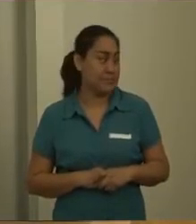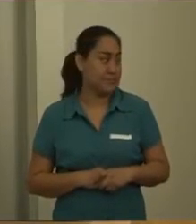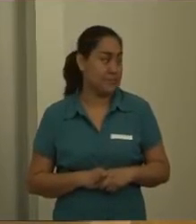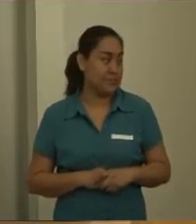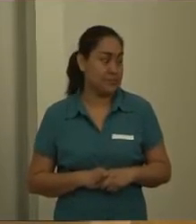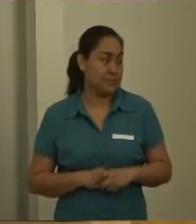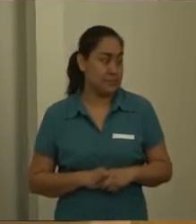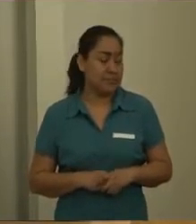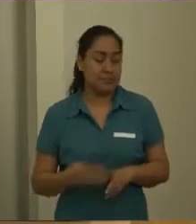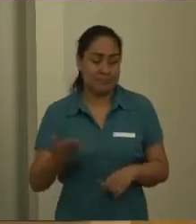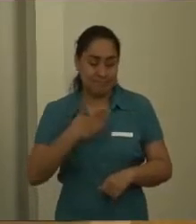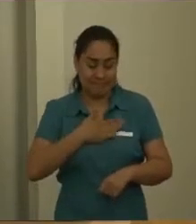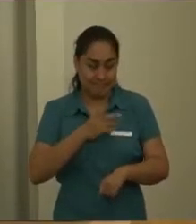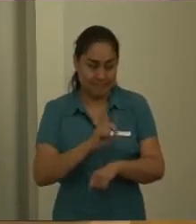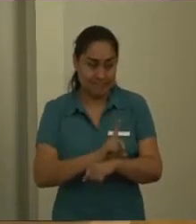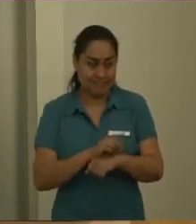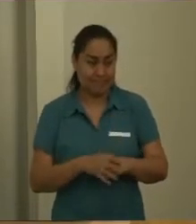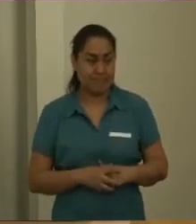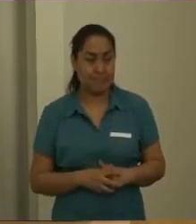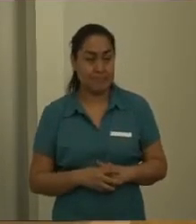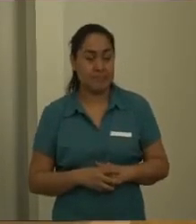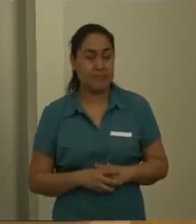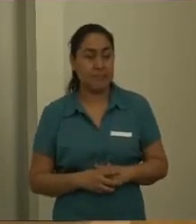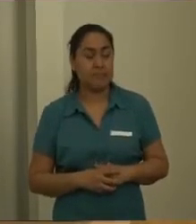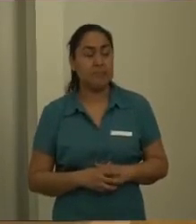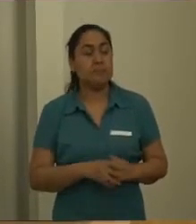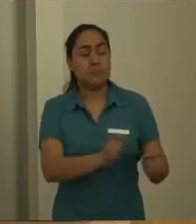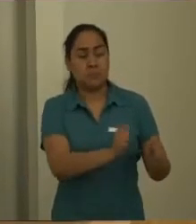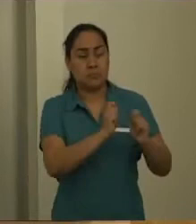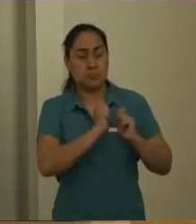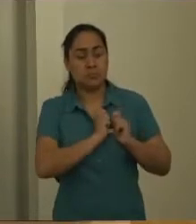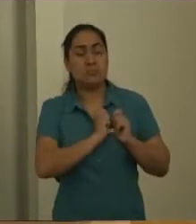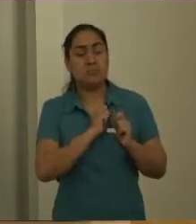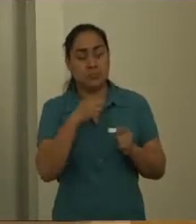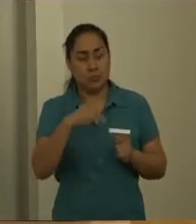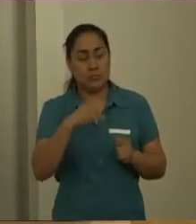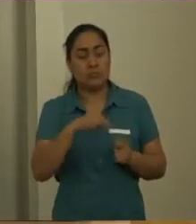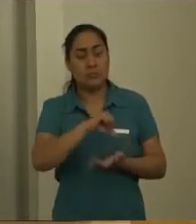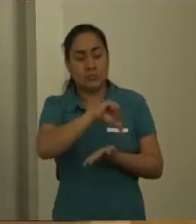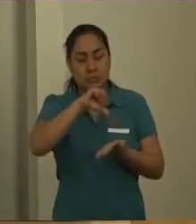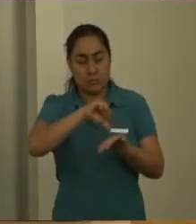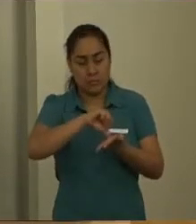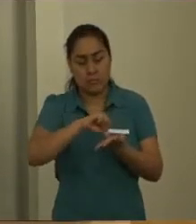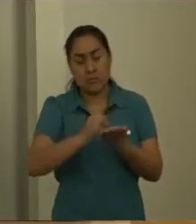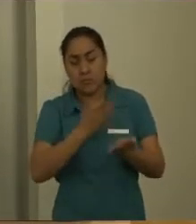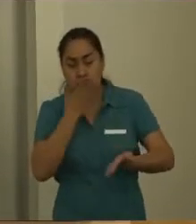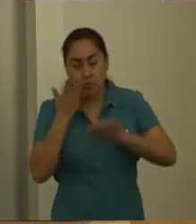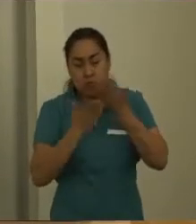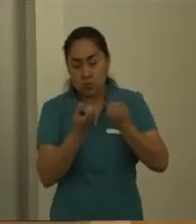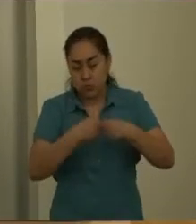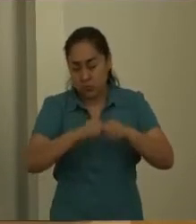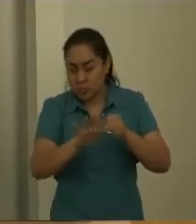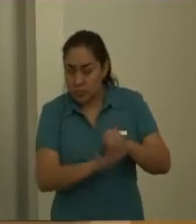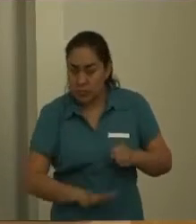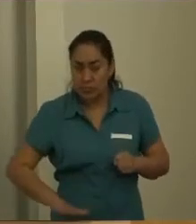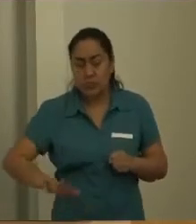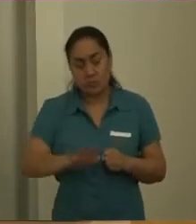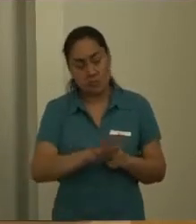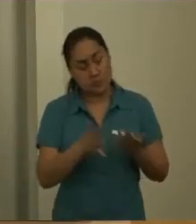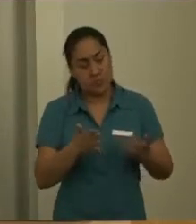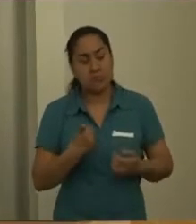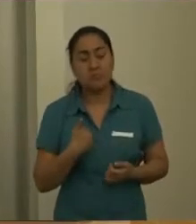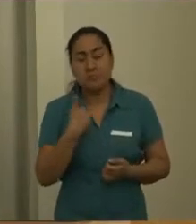buenos días en nombre del centro de estudios sociológicos quisiera darles